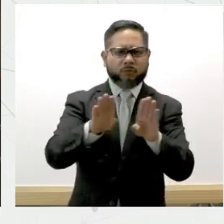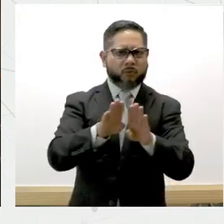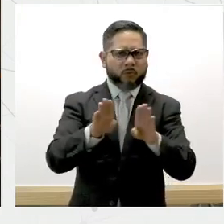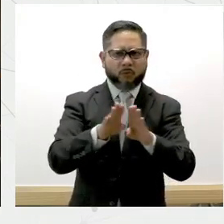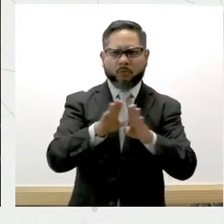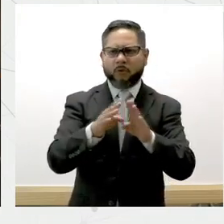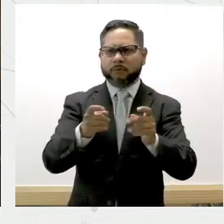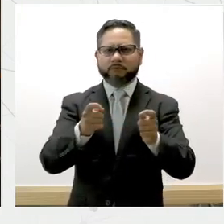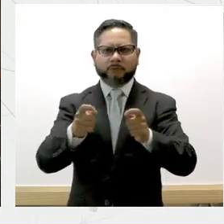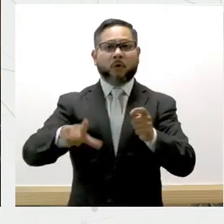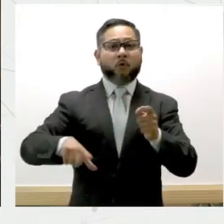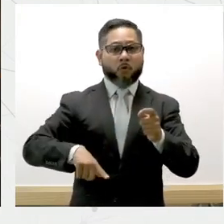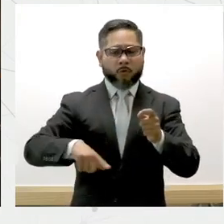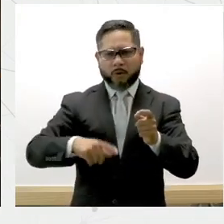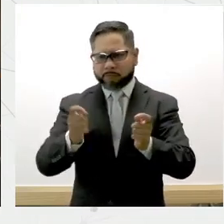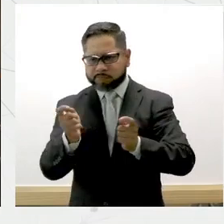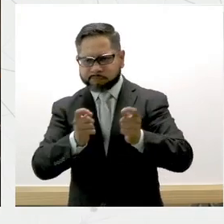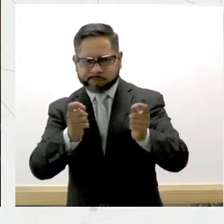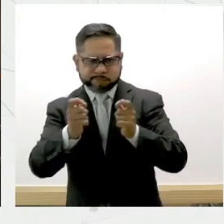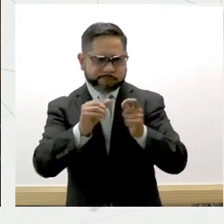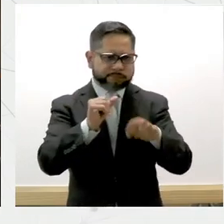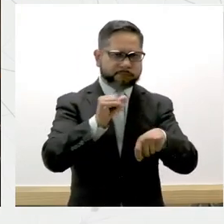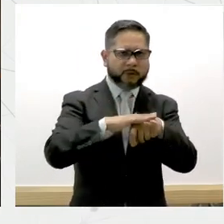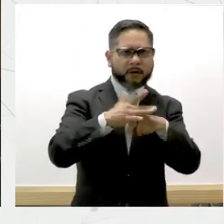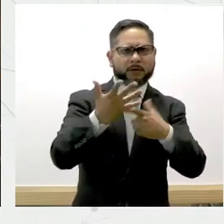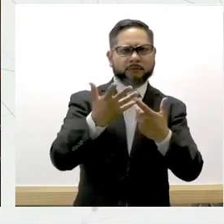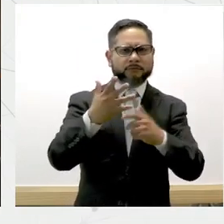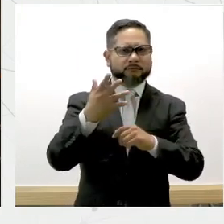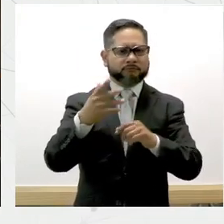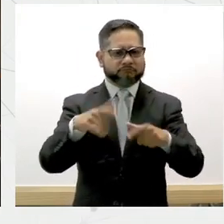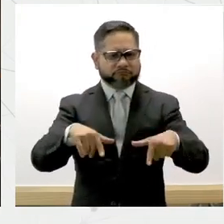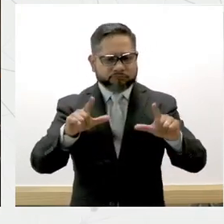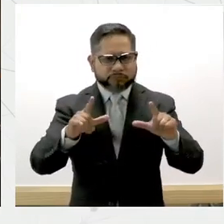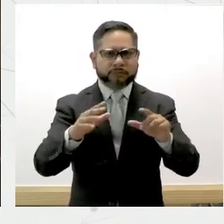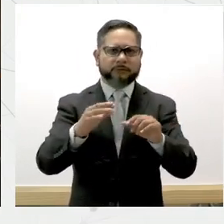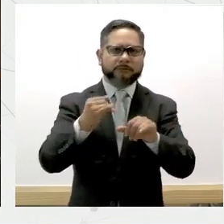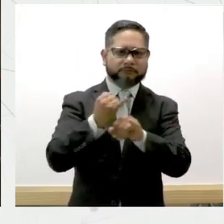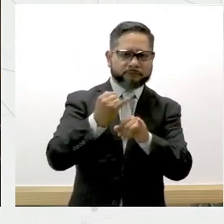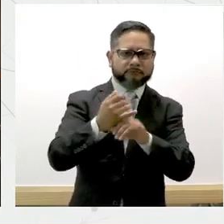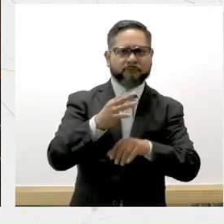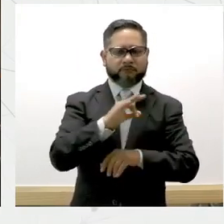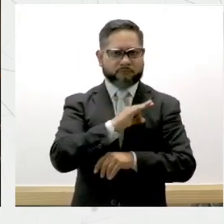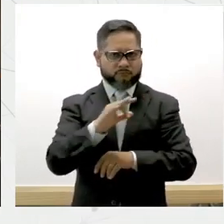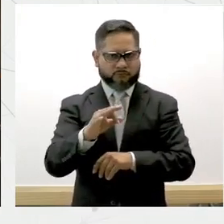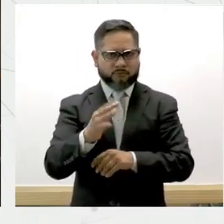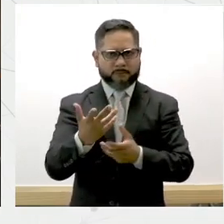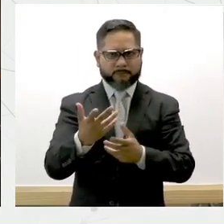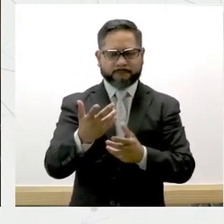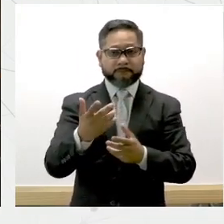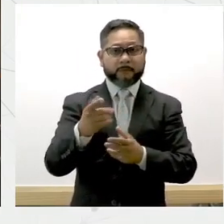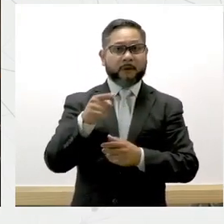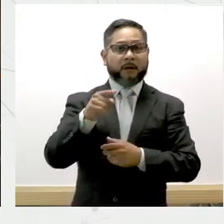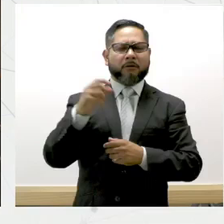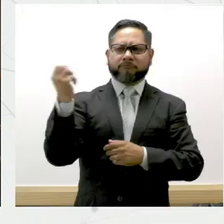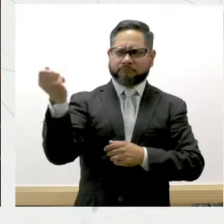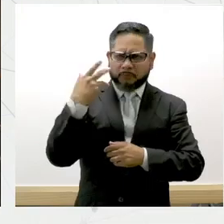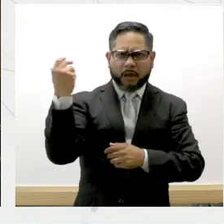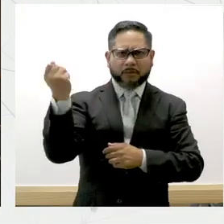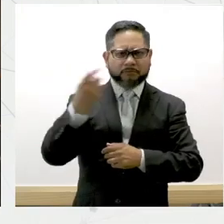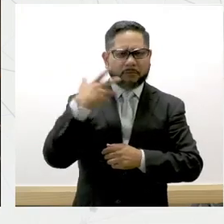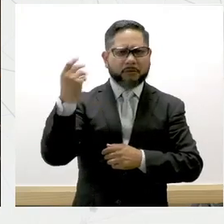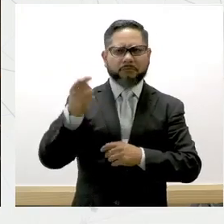pública, administración electrónica, transparencia y contratación pública. Ha sido ponente y conferenciante en